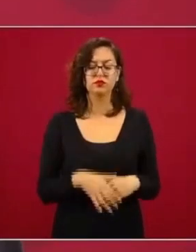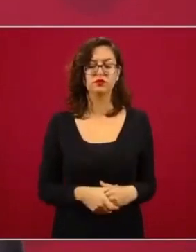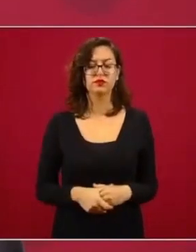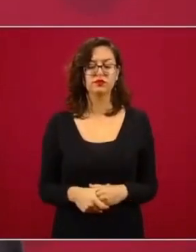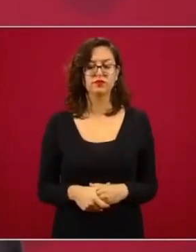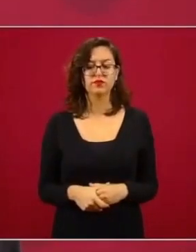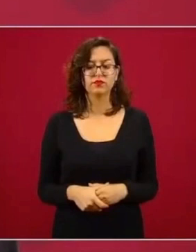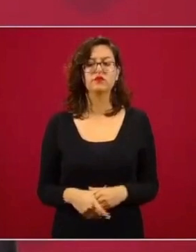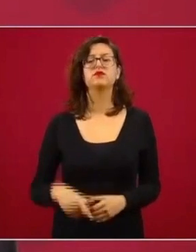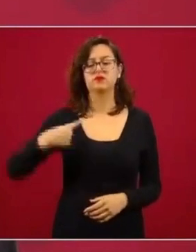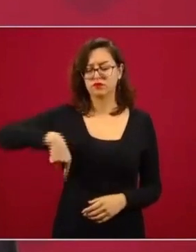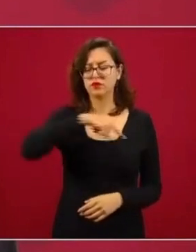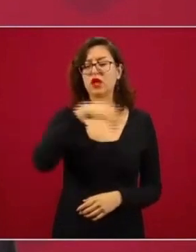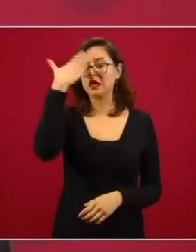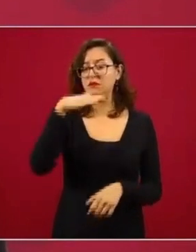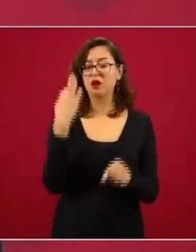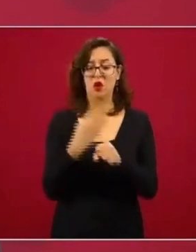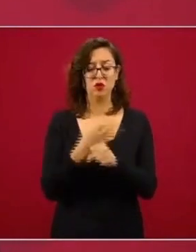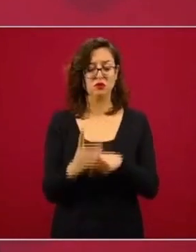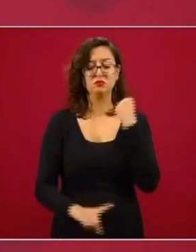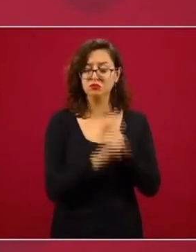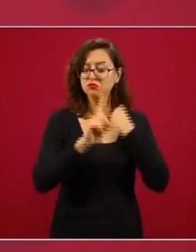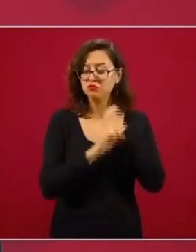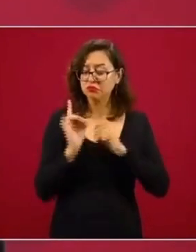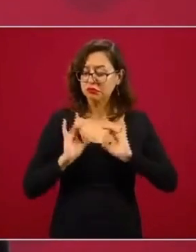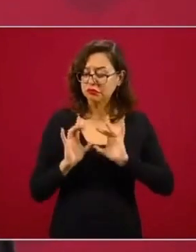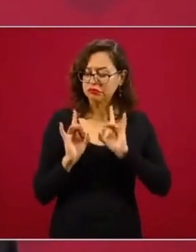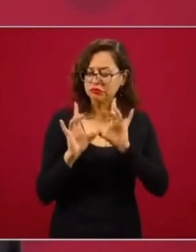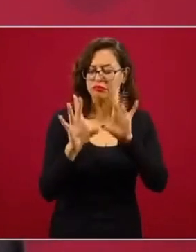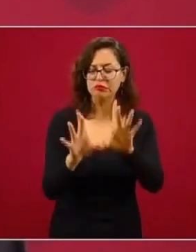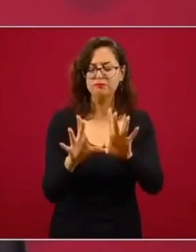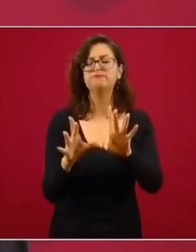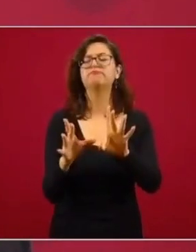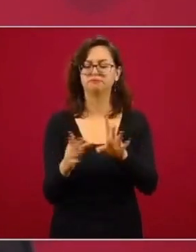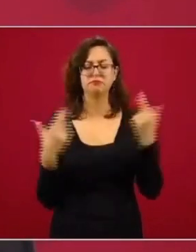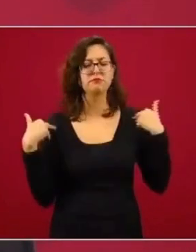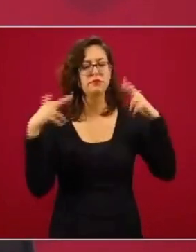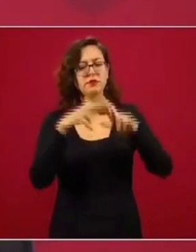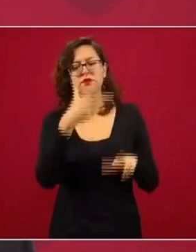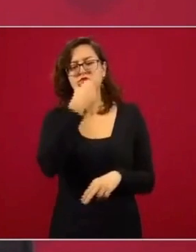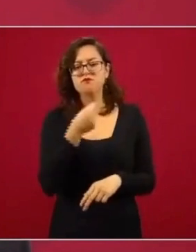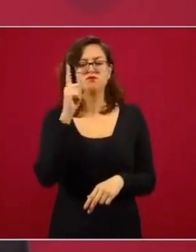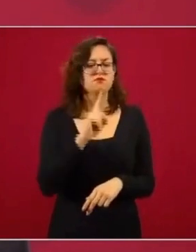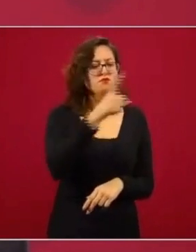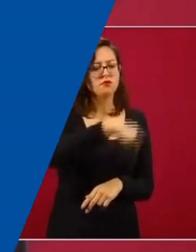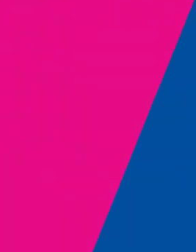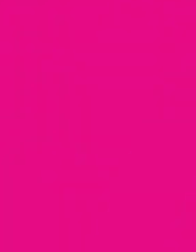junto con el presidente Andrés Manuel López Obrador firmó convenio para la transmisión de las clases a través de las principales cadenas de